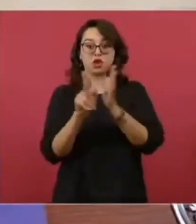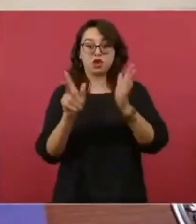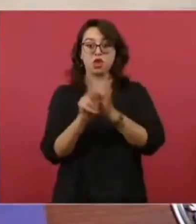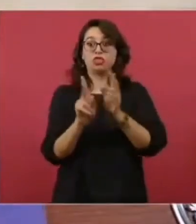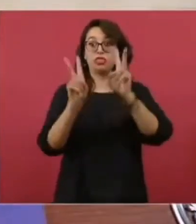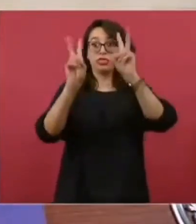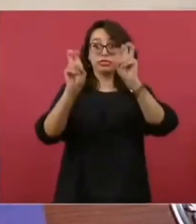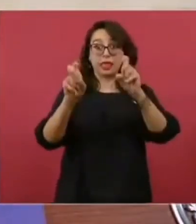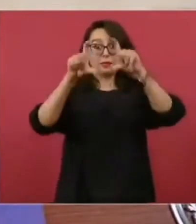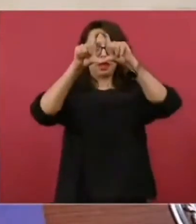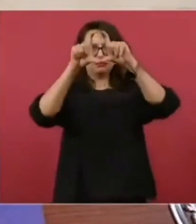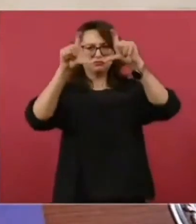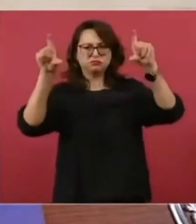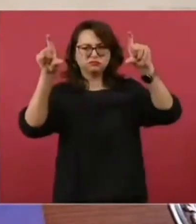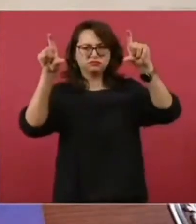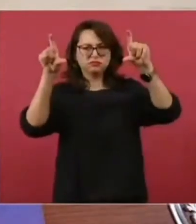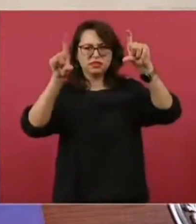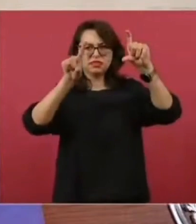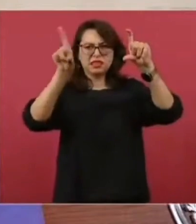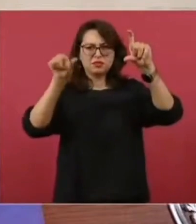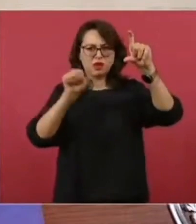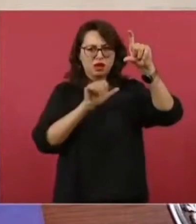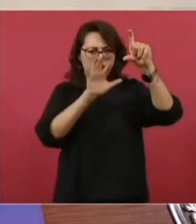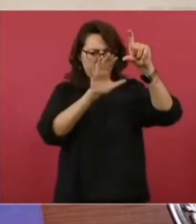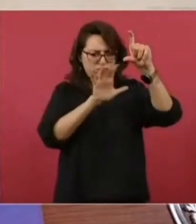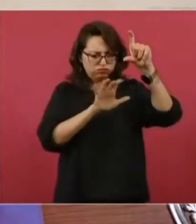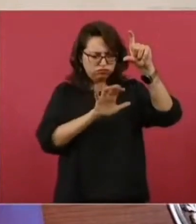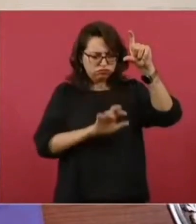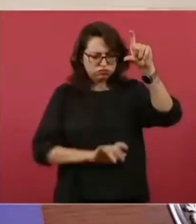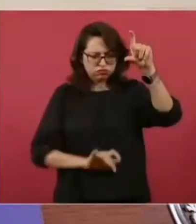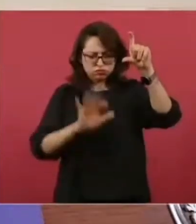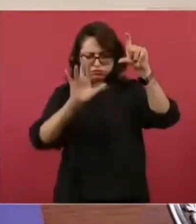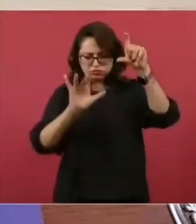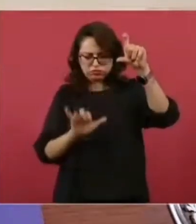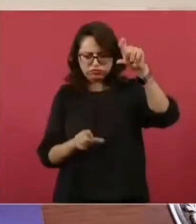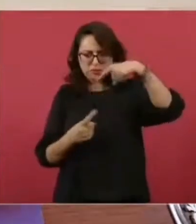o el que está en la radio,